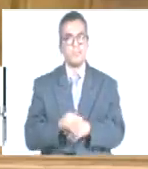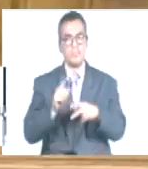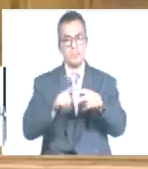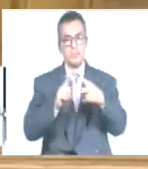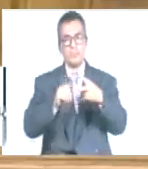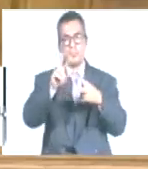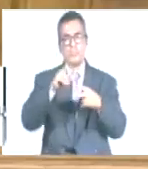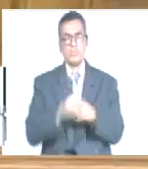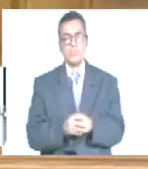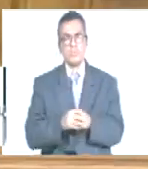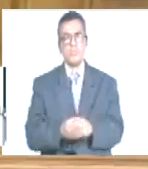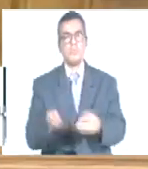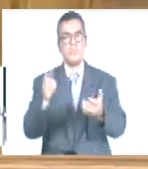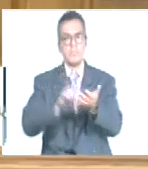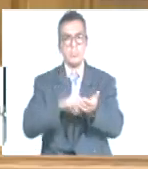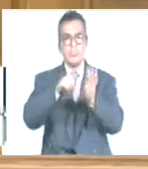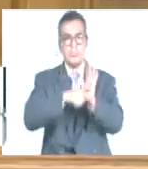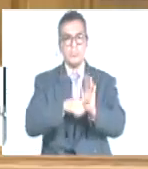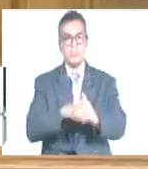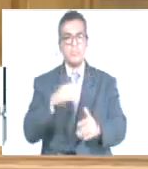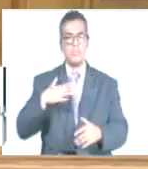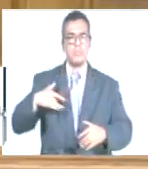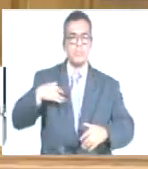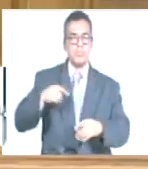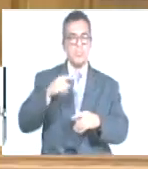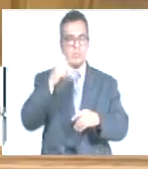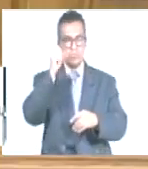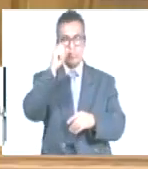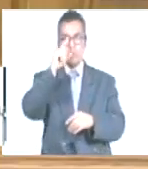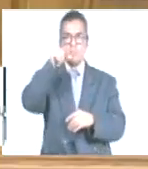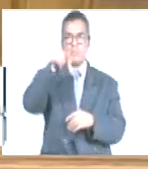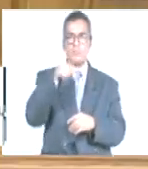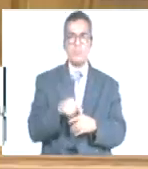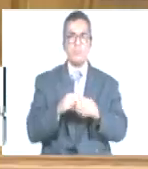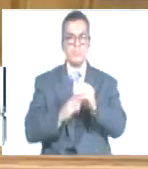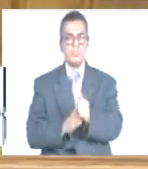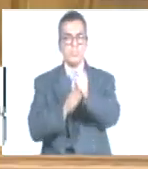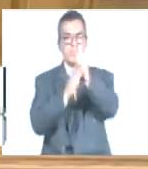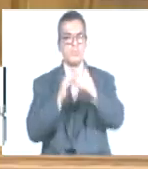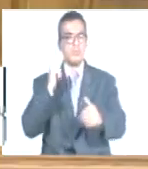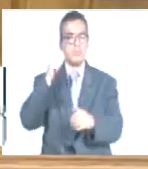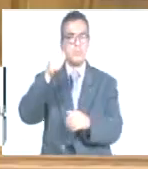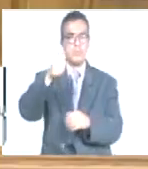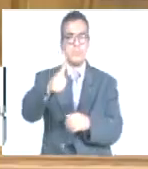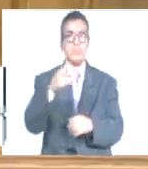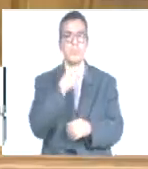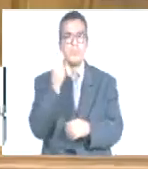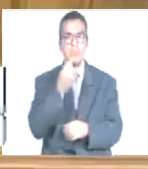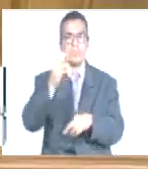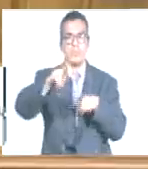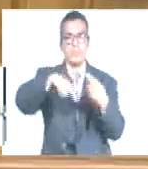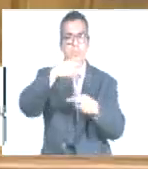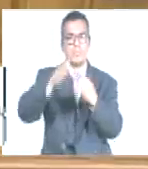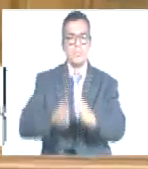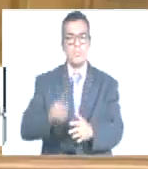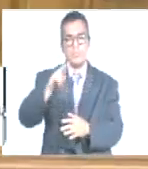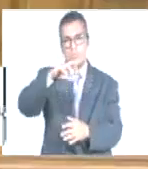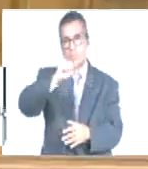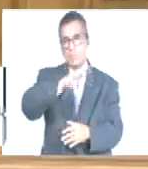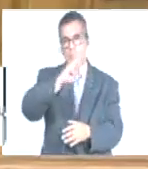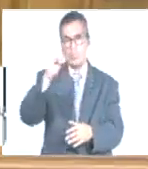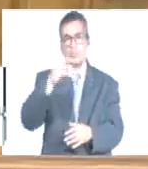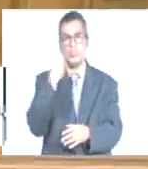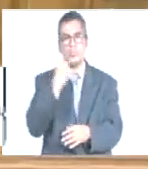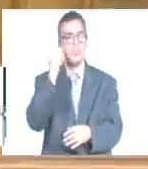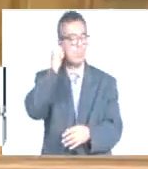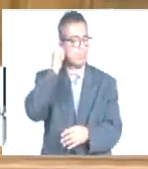Segundo, reiterar los sentimientos de admiración y liderazgo eterno al joven revolucionario Robert Serra y a la